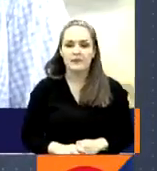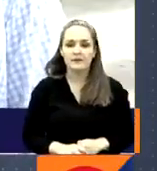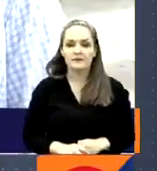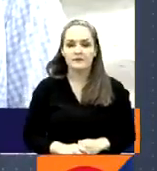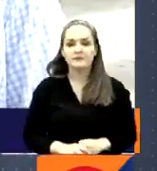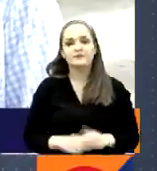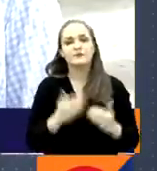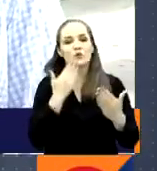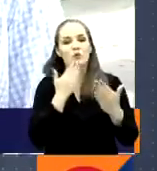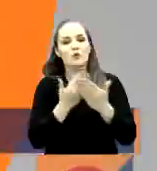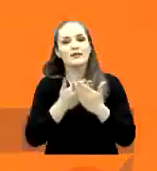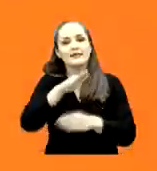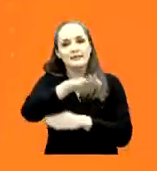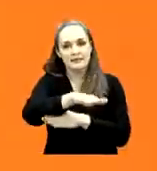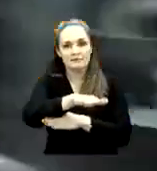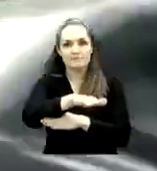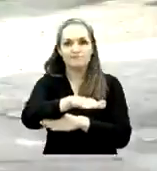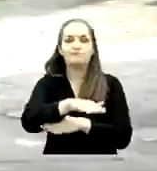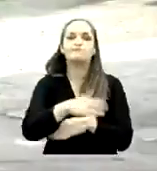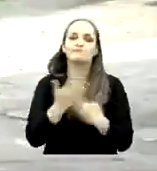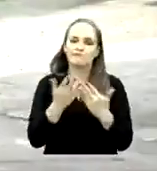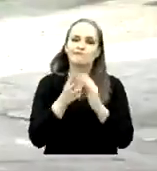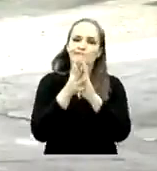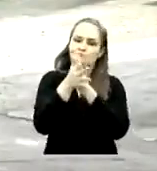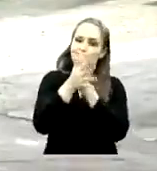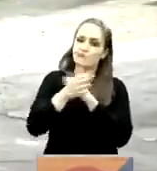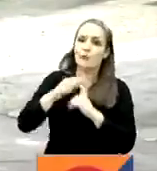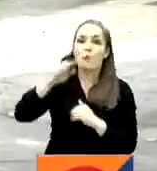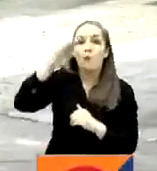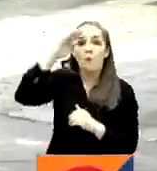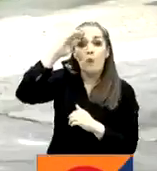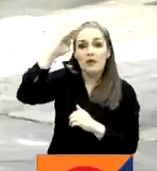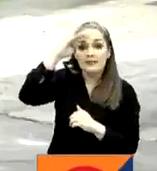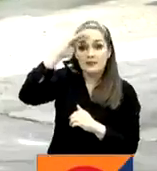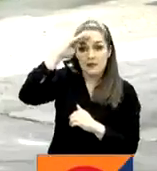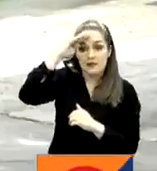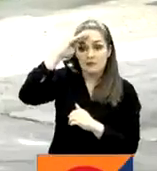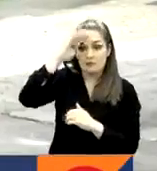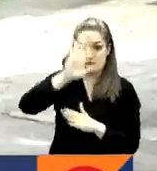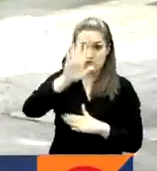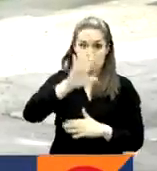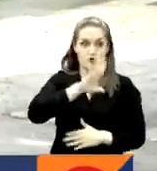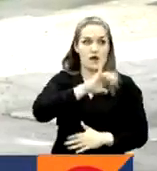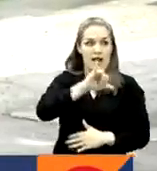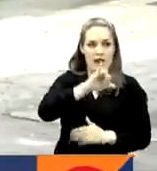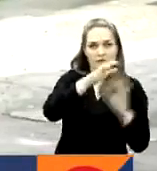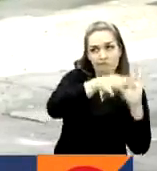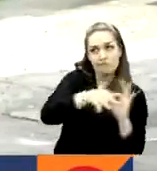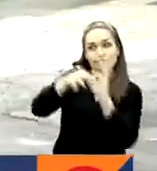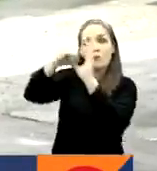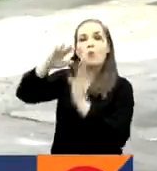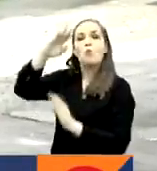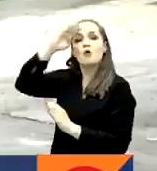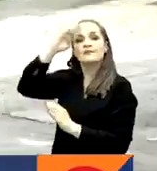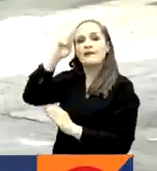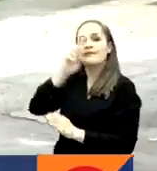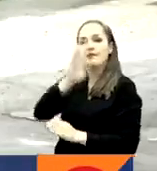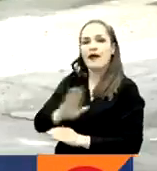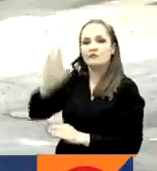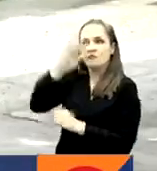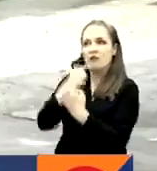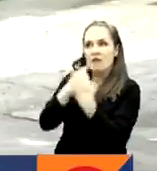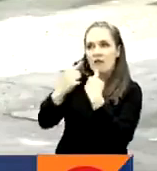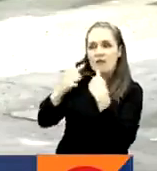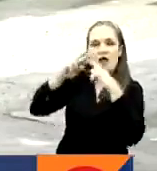Muy buenas tardes, pues precisamente la policía a través de la Dirección General de la Policía Nacional inició un proceso de investigación a